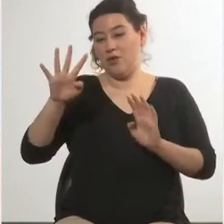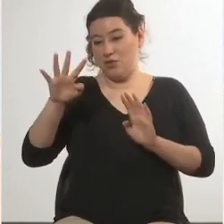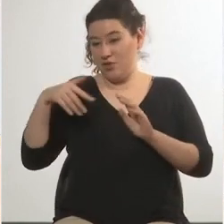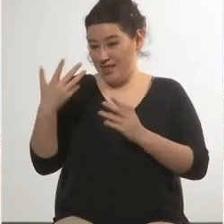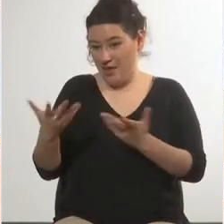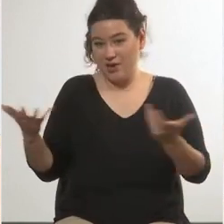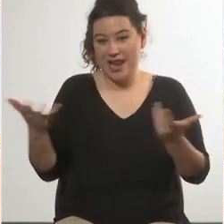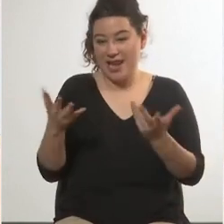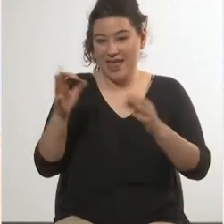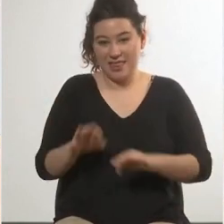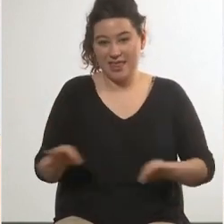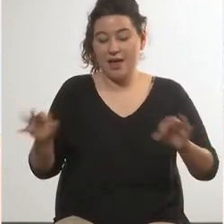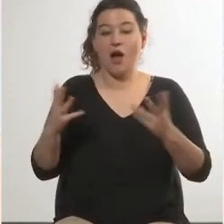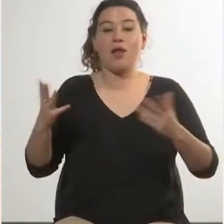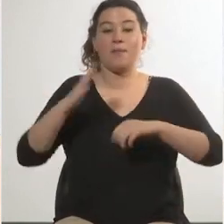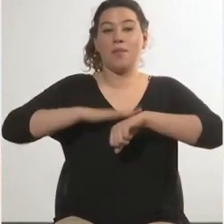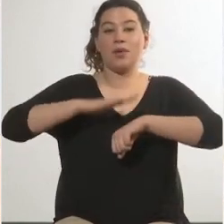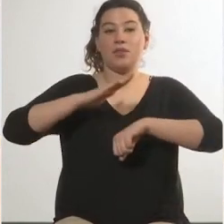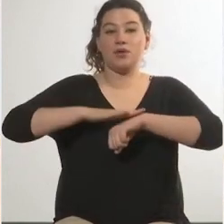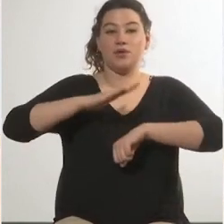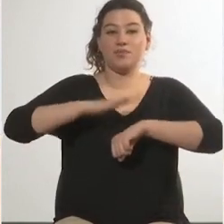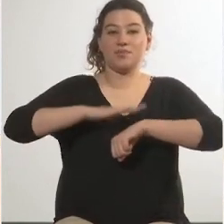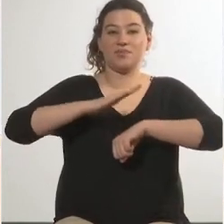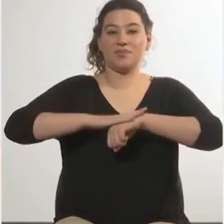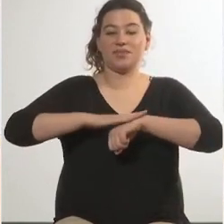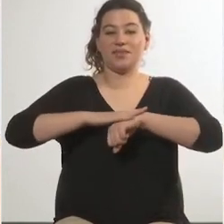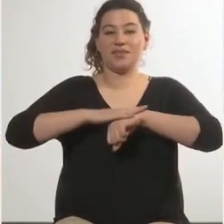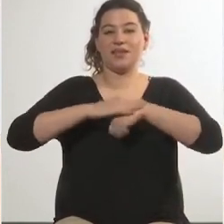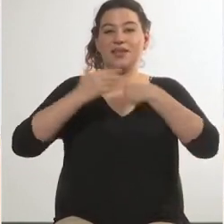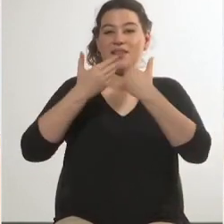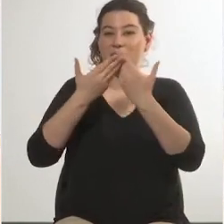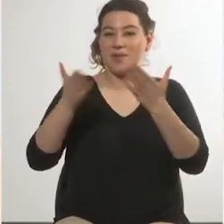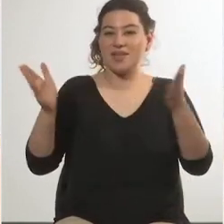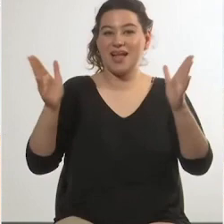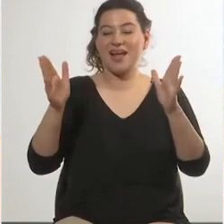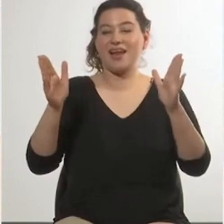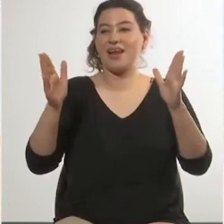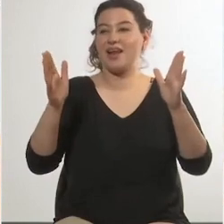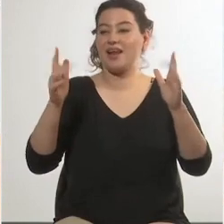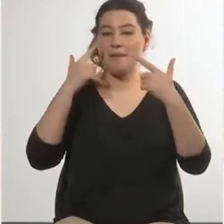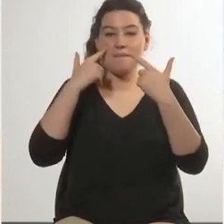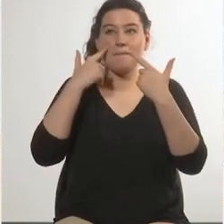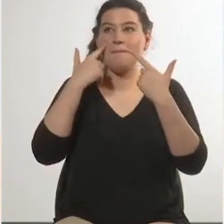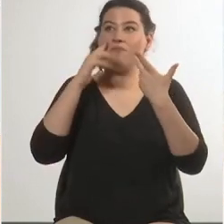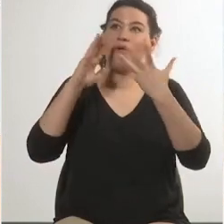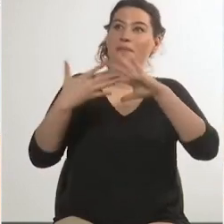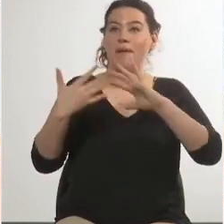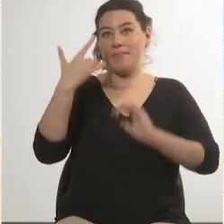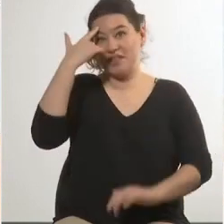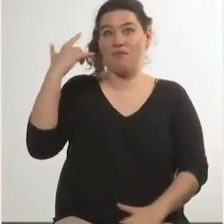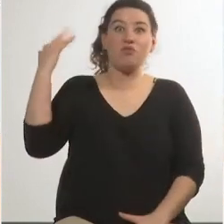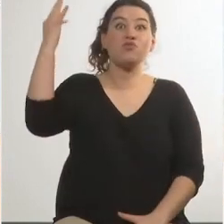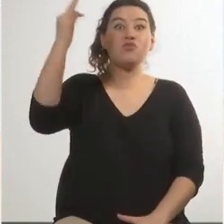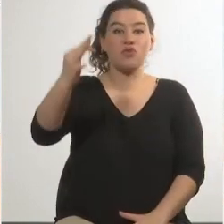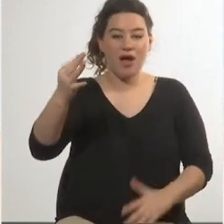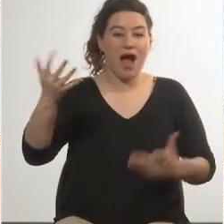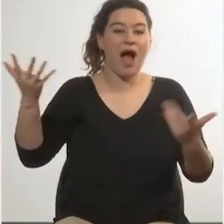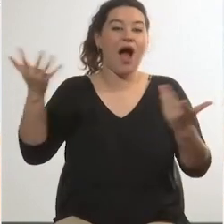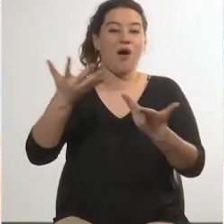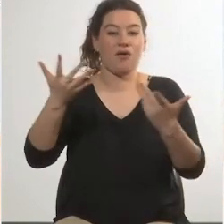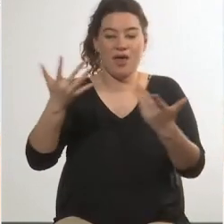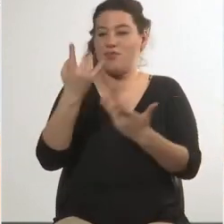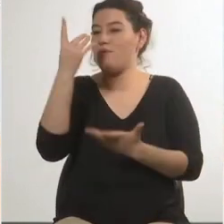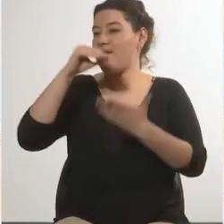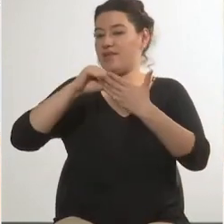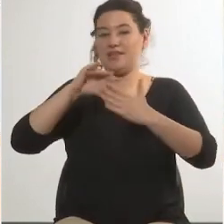instalado. Es hora de poner las luces largas, es hora de mirar lejos, es hora de una